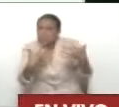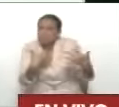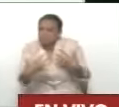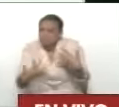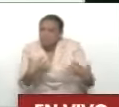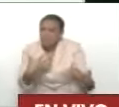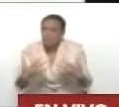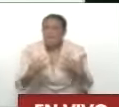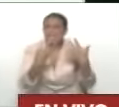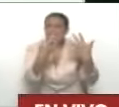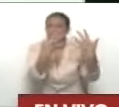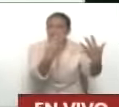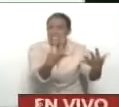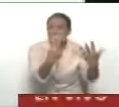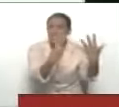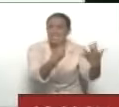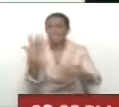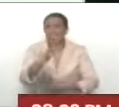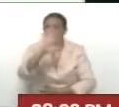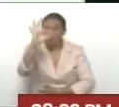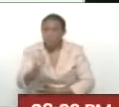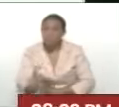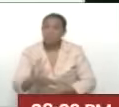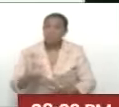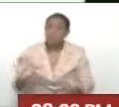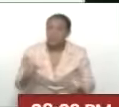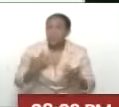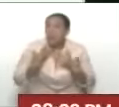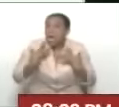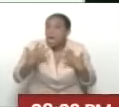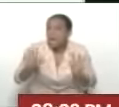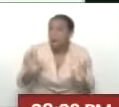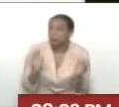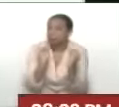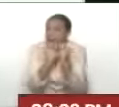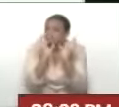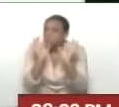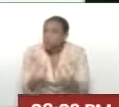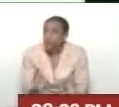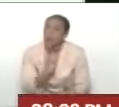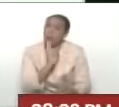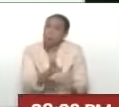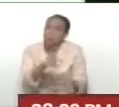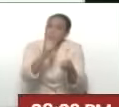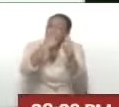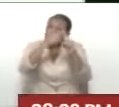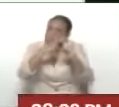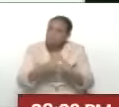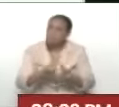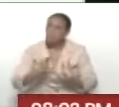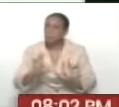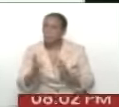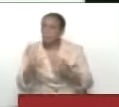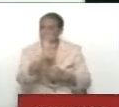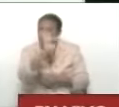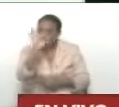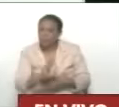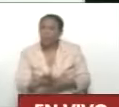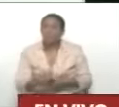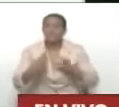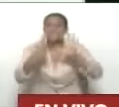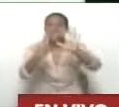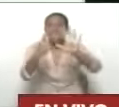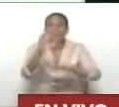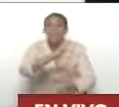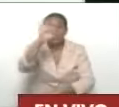del 75% si nosotros queremos ser, queremos sacar unas cuenticas y estadísticas, ¿no?